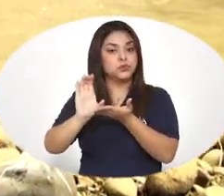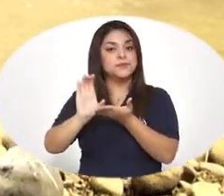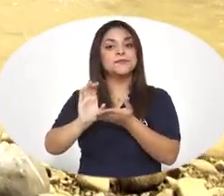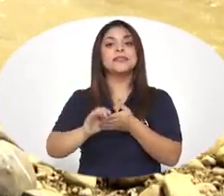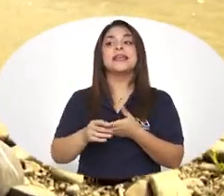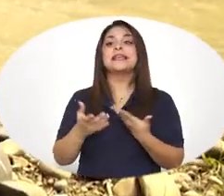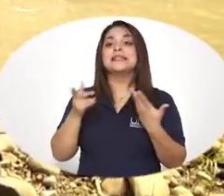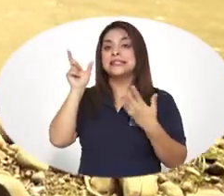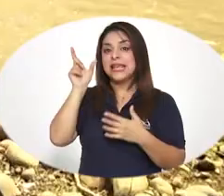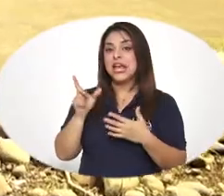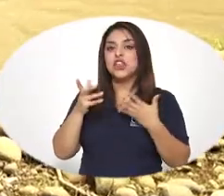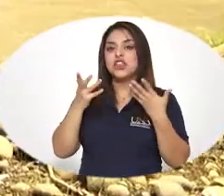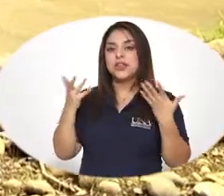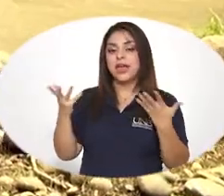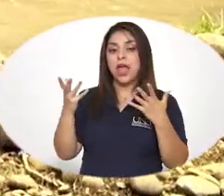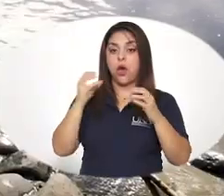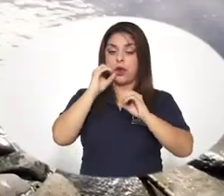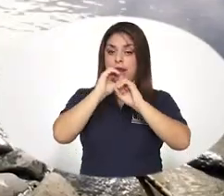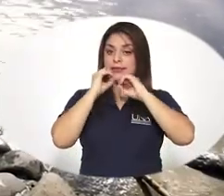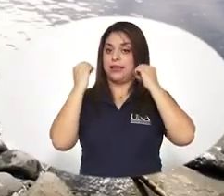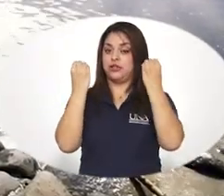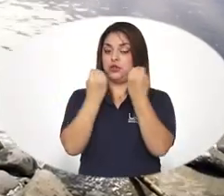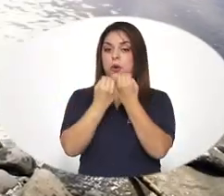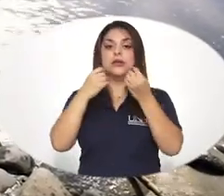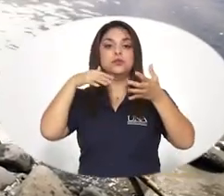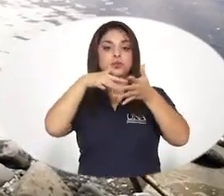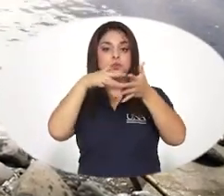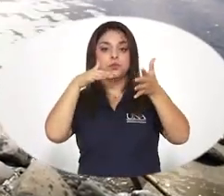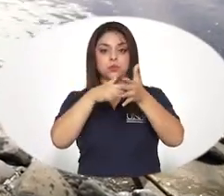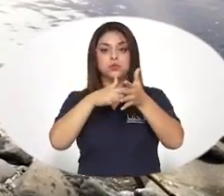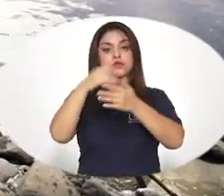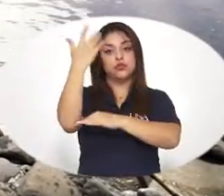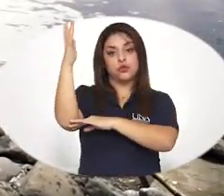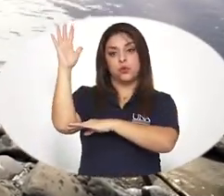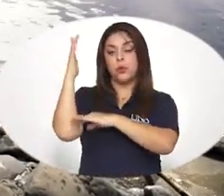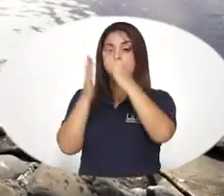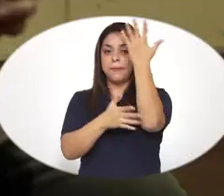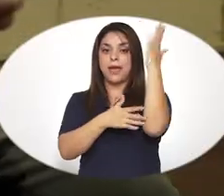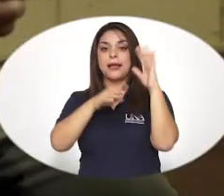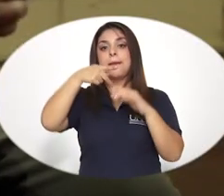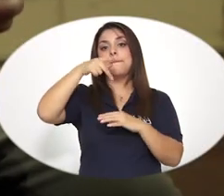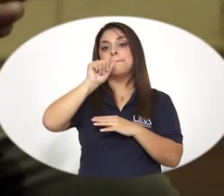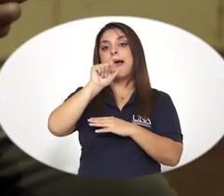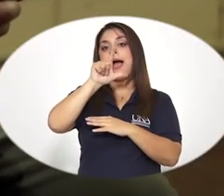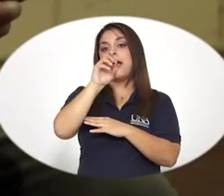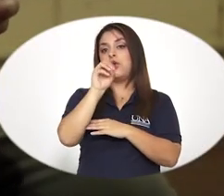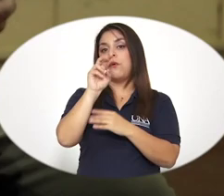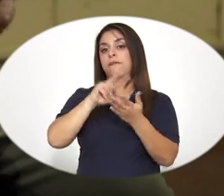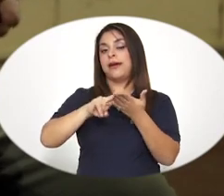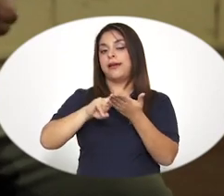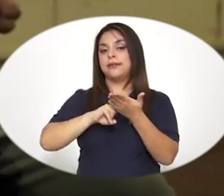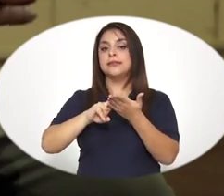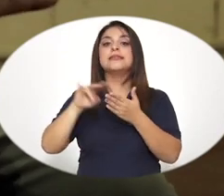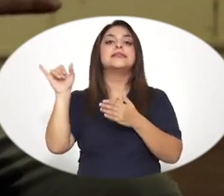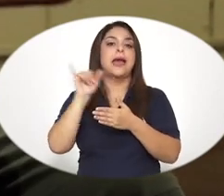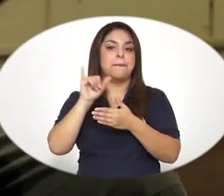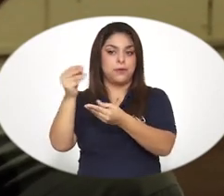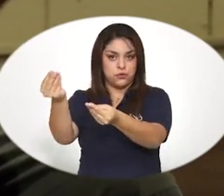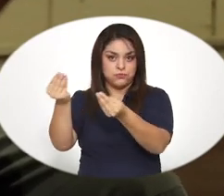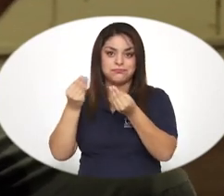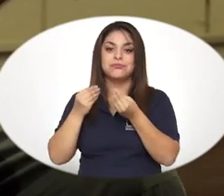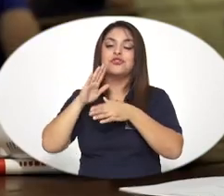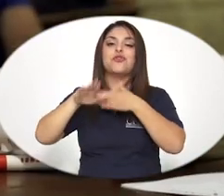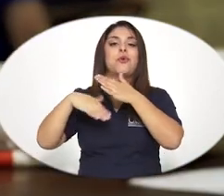los cursos, siendo que la Organización para Estudios Tropicales en la Estación Biológica Palo Verde nos estaba facilitando toda